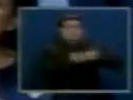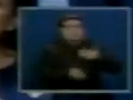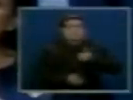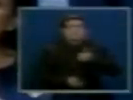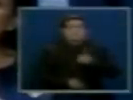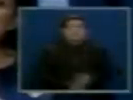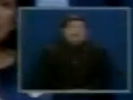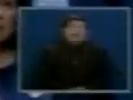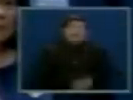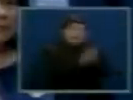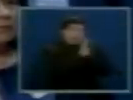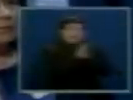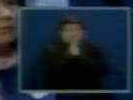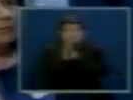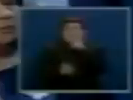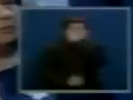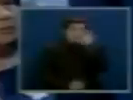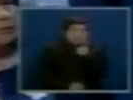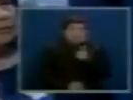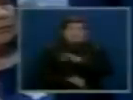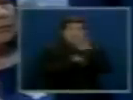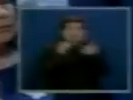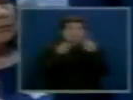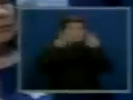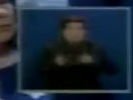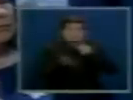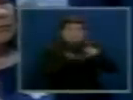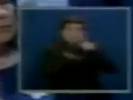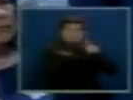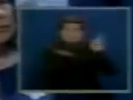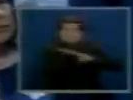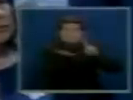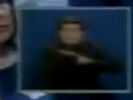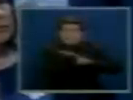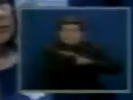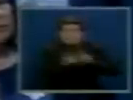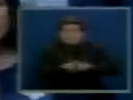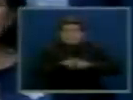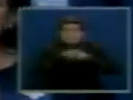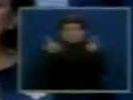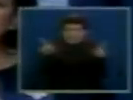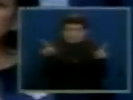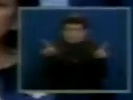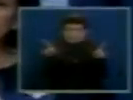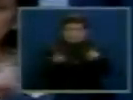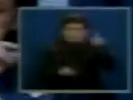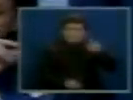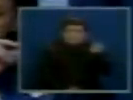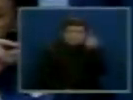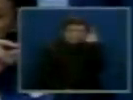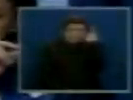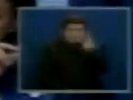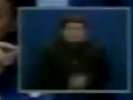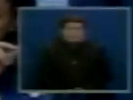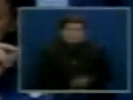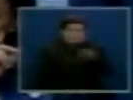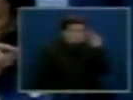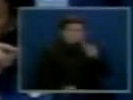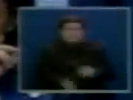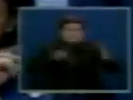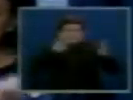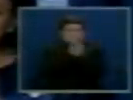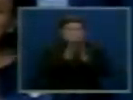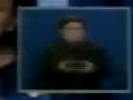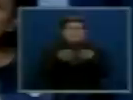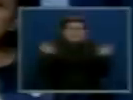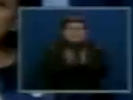pedir sacrificios también a los y las contribuyentes. Sin embargo, debe entenderse que las medidas de contención del gasto público